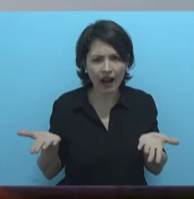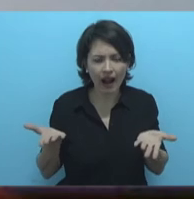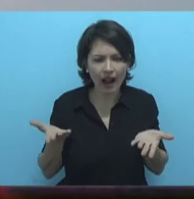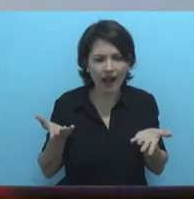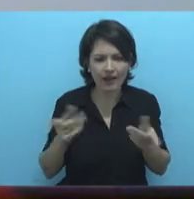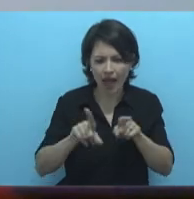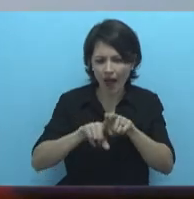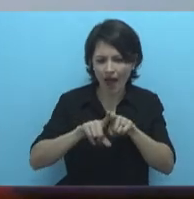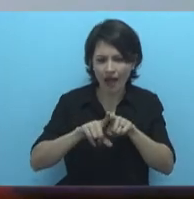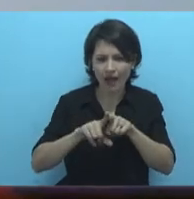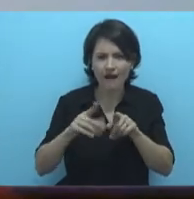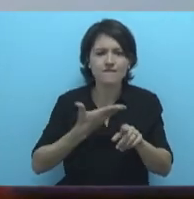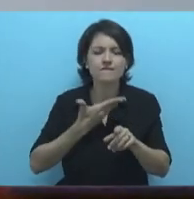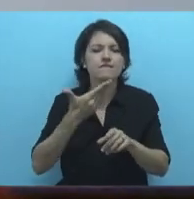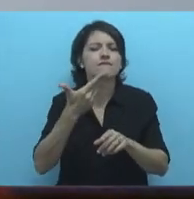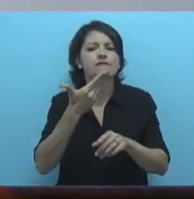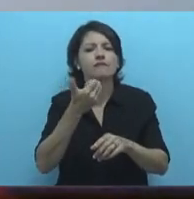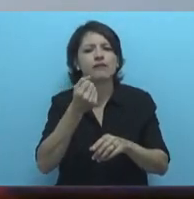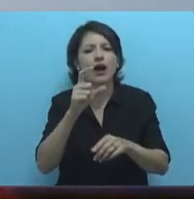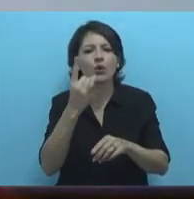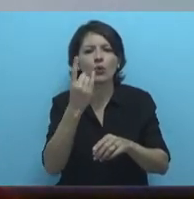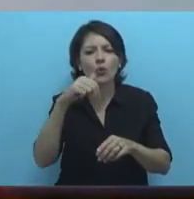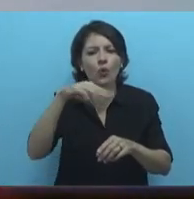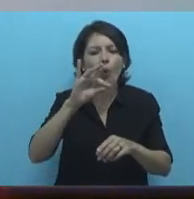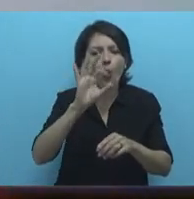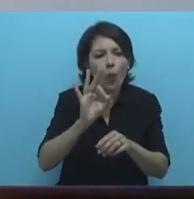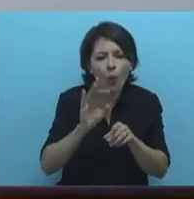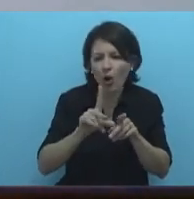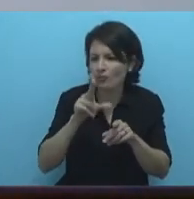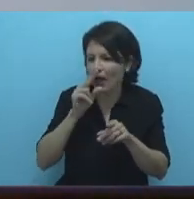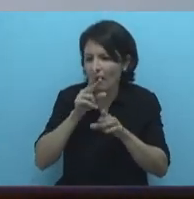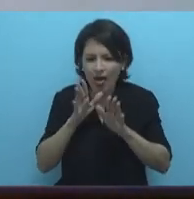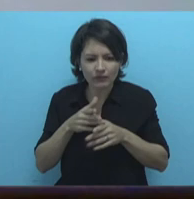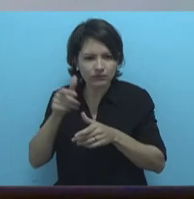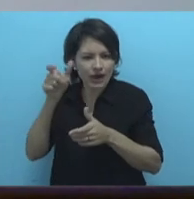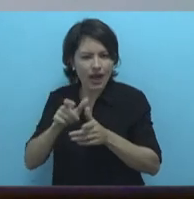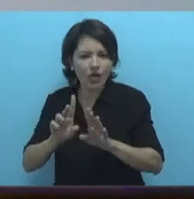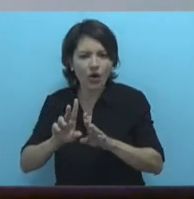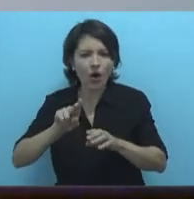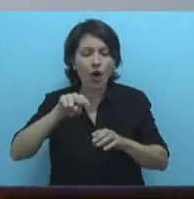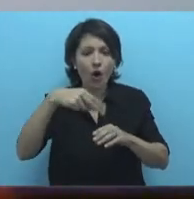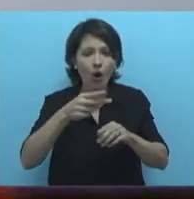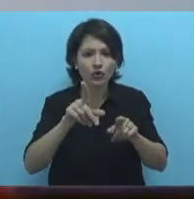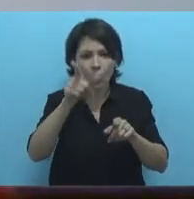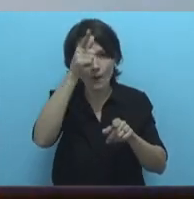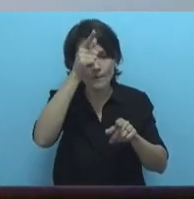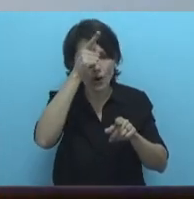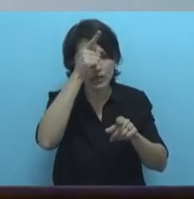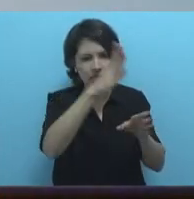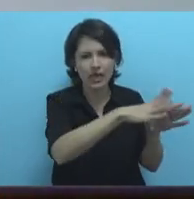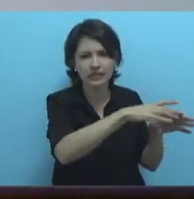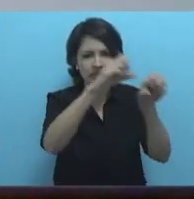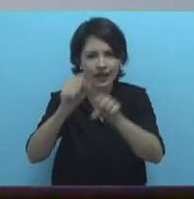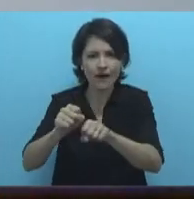tomado el arma mientras esto pasaba los otros efectivos sacaban de adentro de la casa la moto y al otro